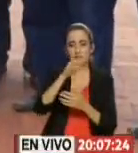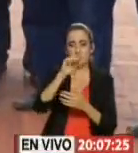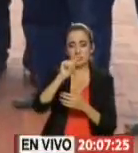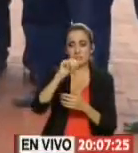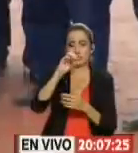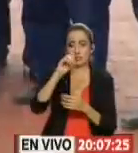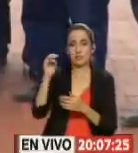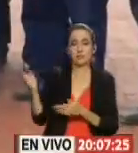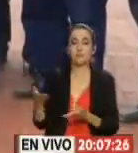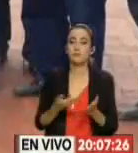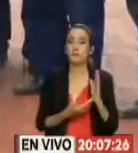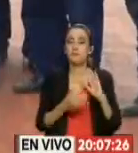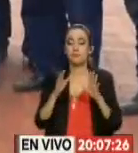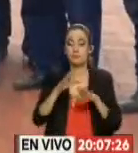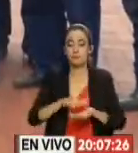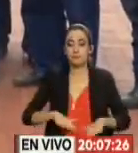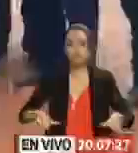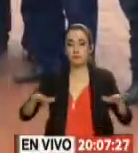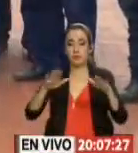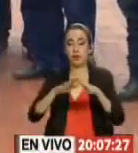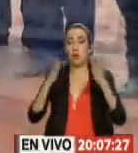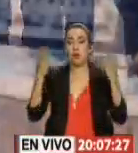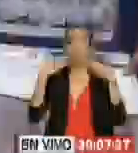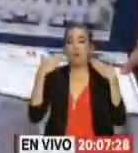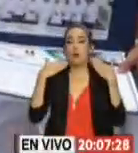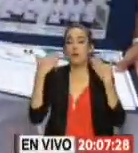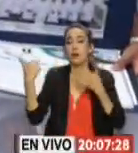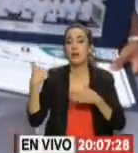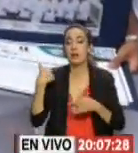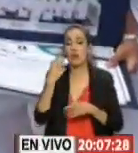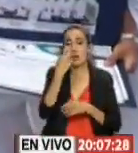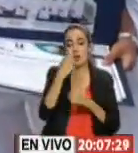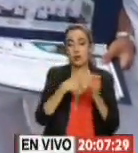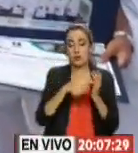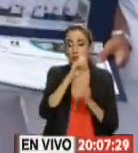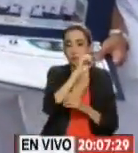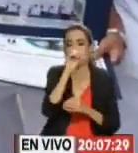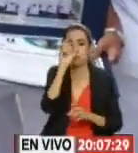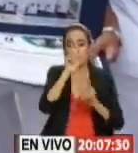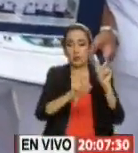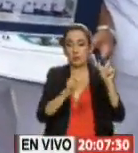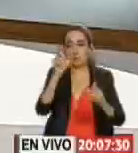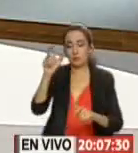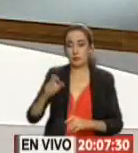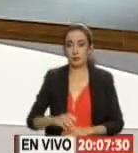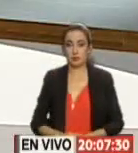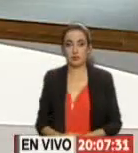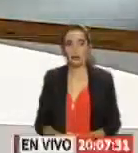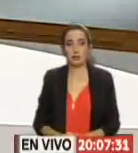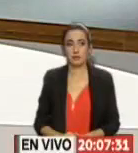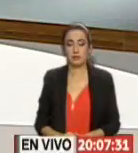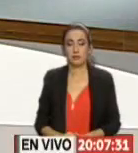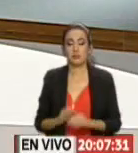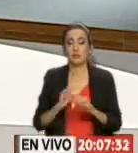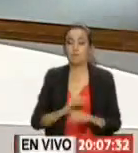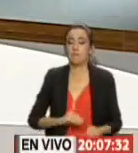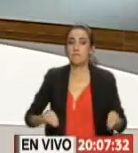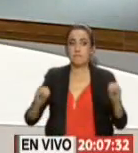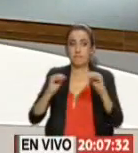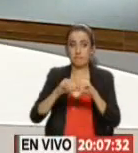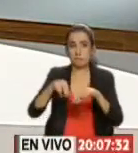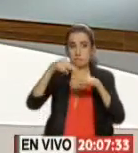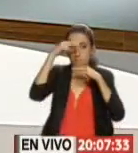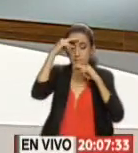rural de Guayaquil, de Juan Gómez Rendón o Progreso, tiene 11.000 habitantes. Valeria Villarroel, Telediario. Más noticias. El